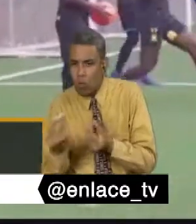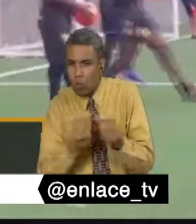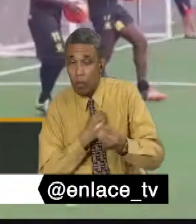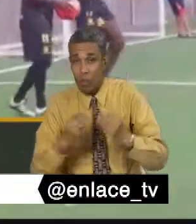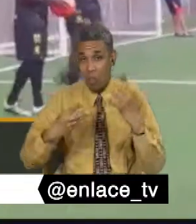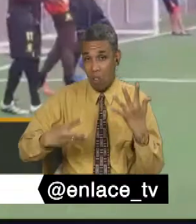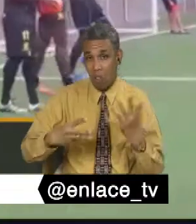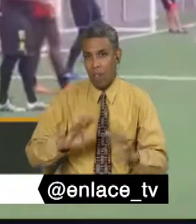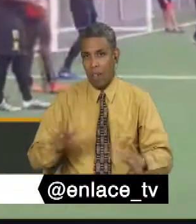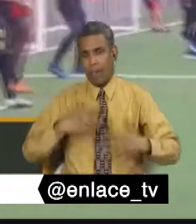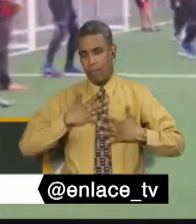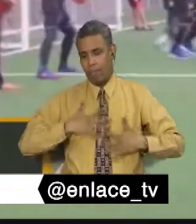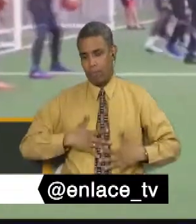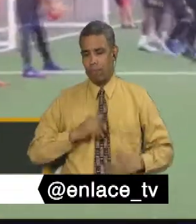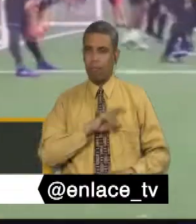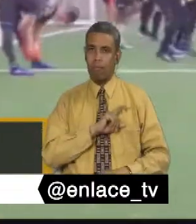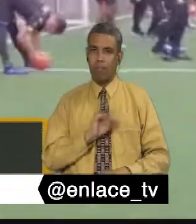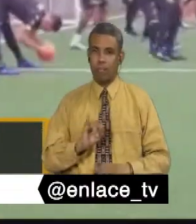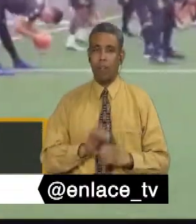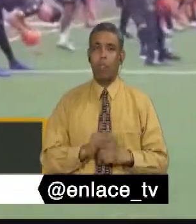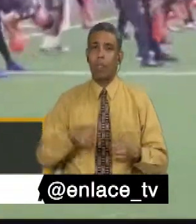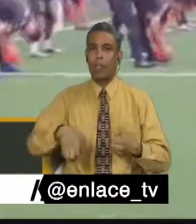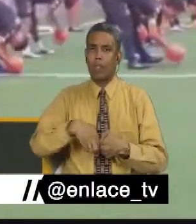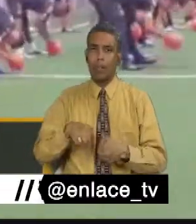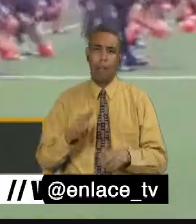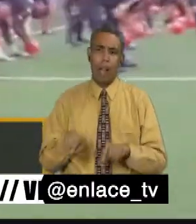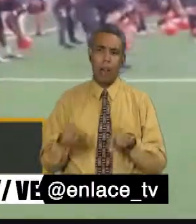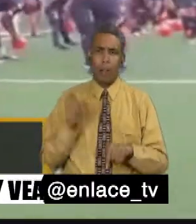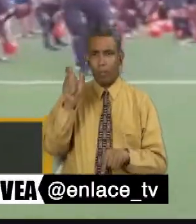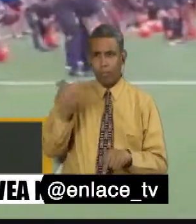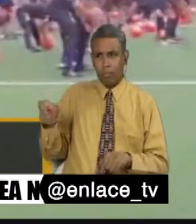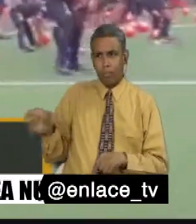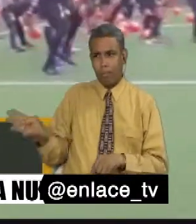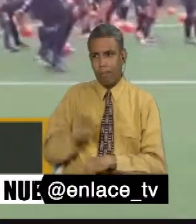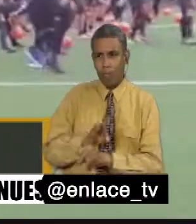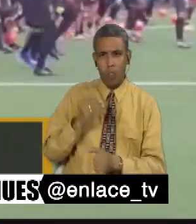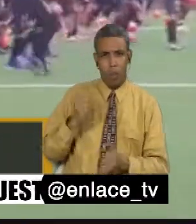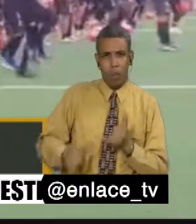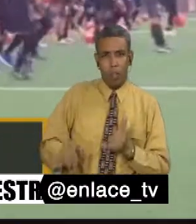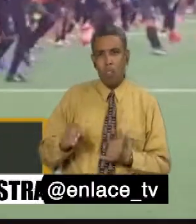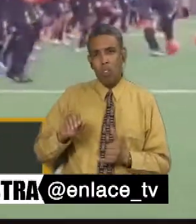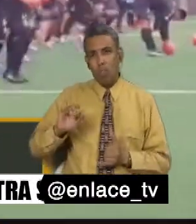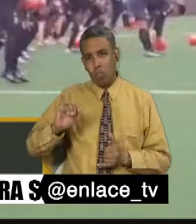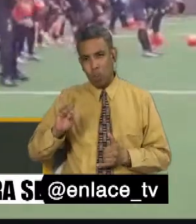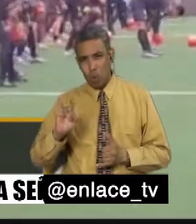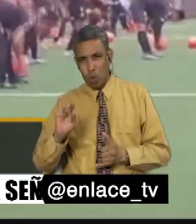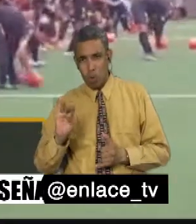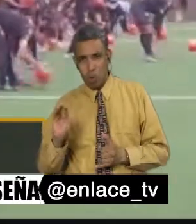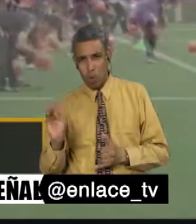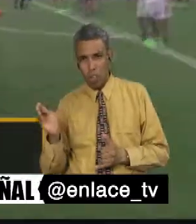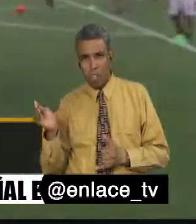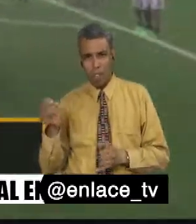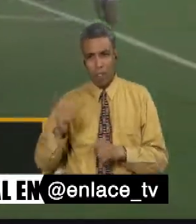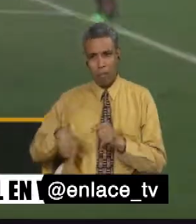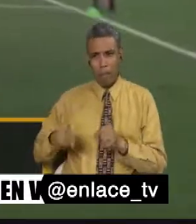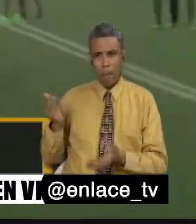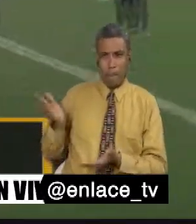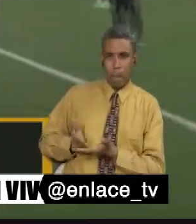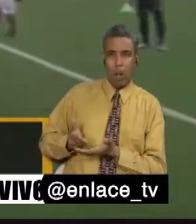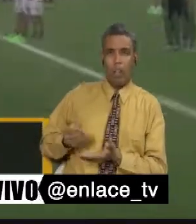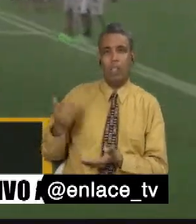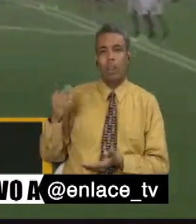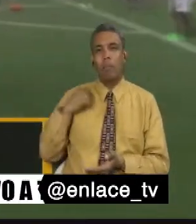aurinegro tendrá bajas importantes como la de Jefferson Duque por lesión, Andrés Pérez por sanción al haber acumulado su 5ª amonestación